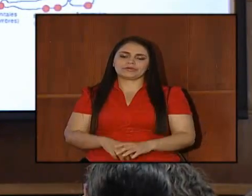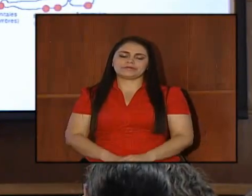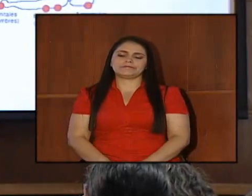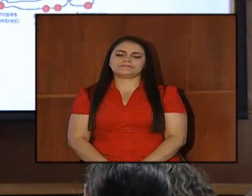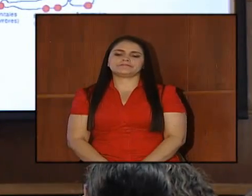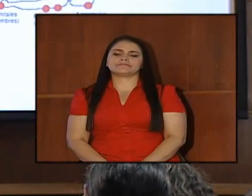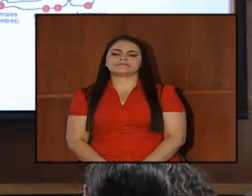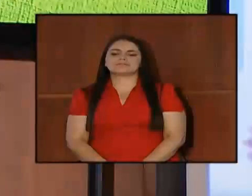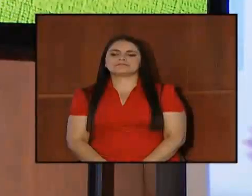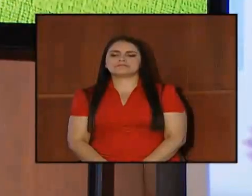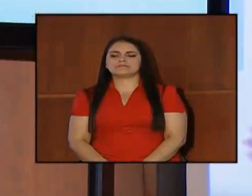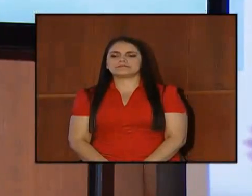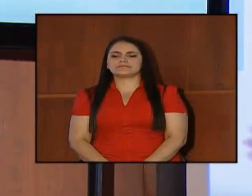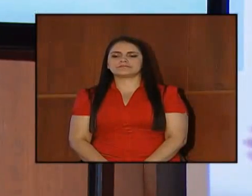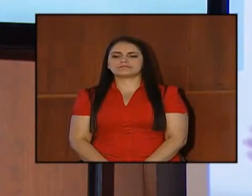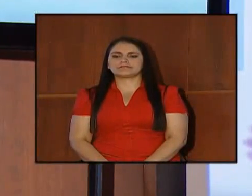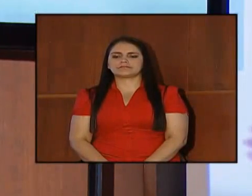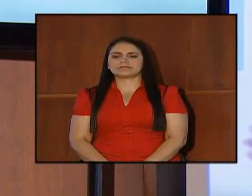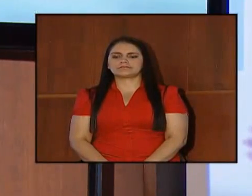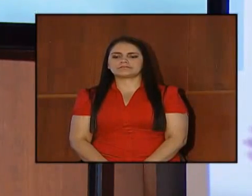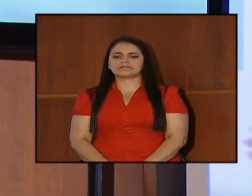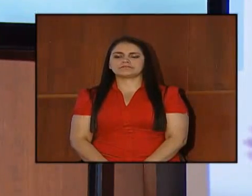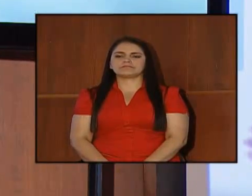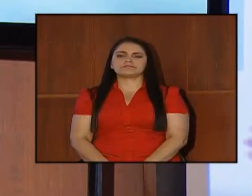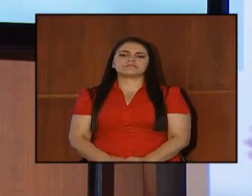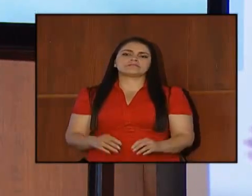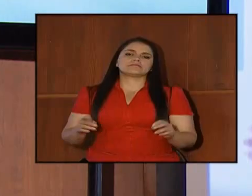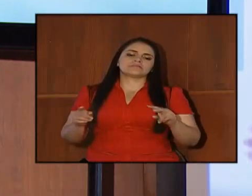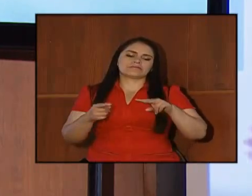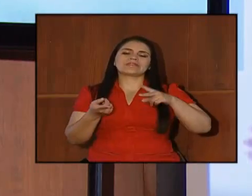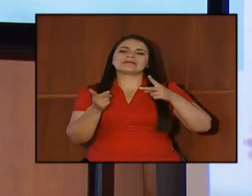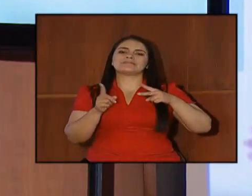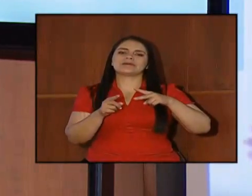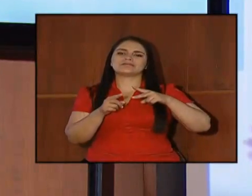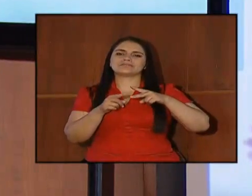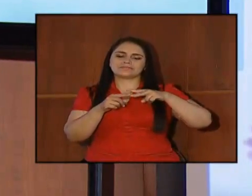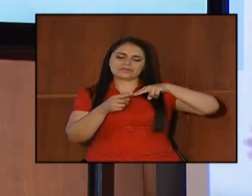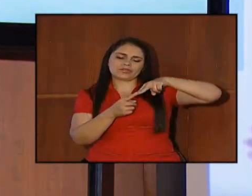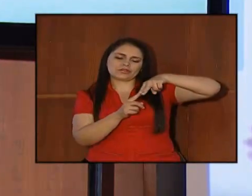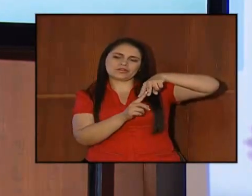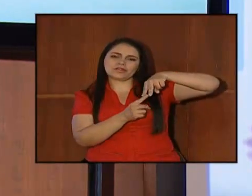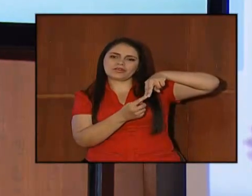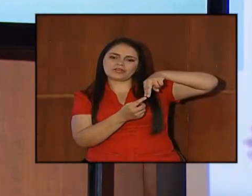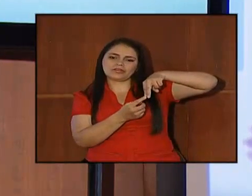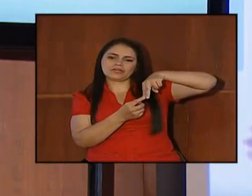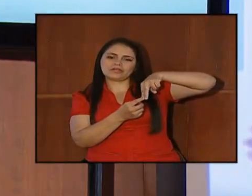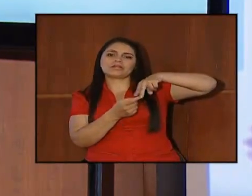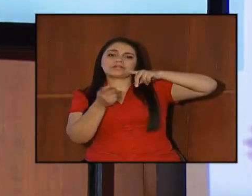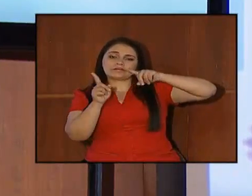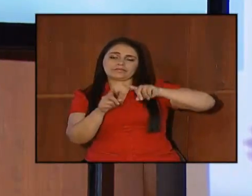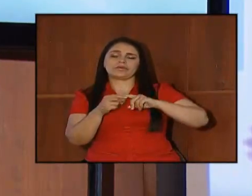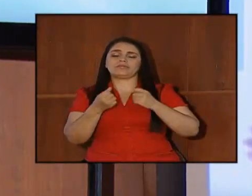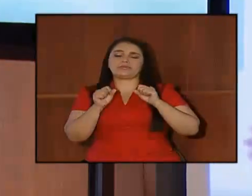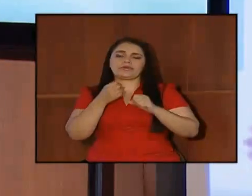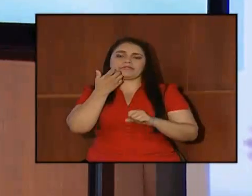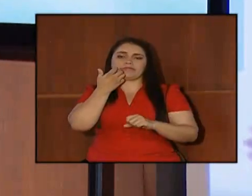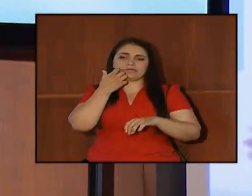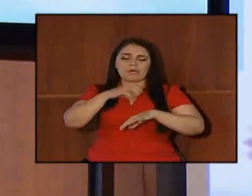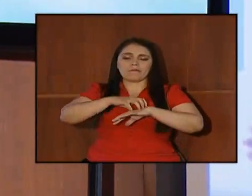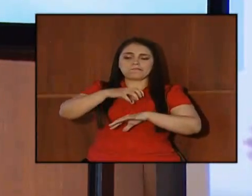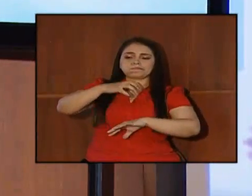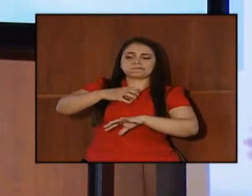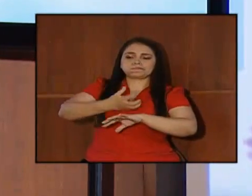dos rodillas que se están juntando. Y los tobillos apoyaditos en la cama también se pueden ulcerar. Si el paciente